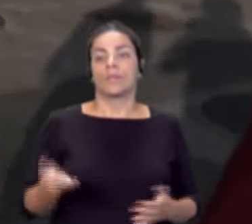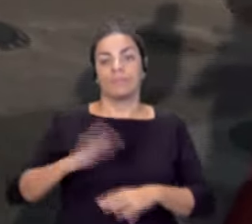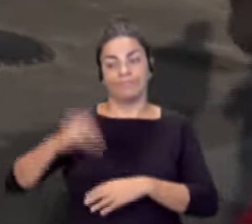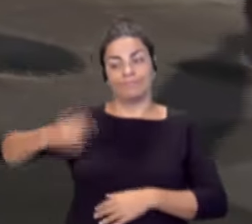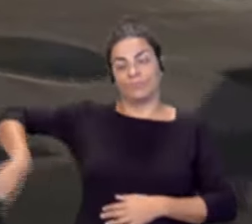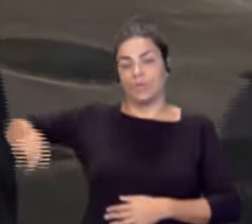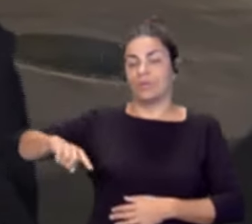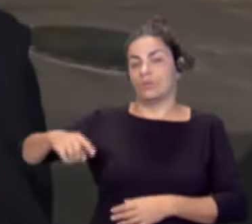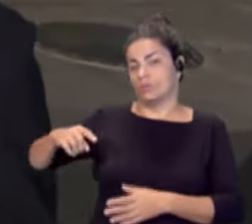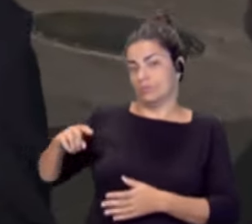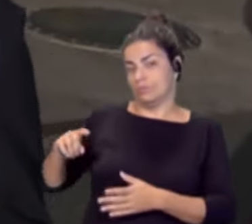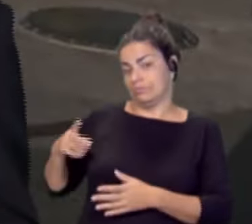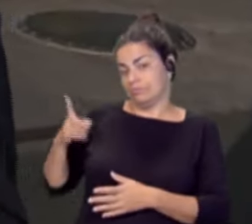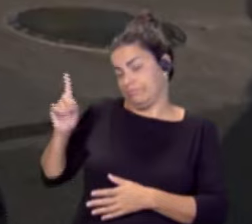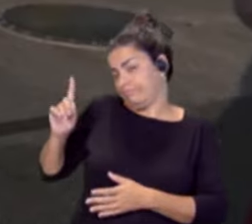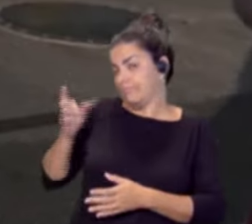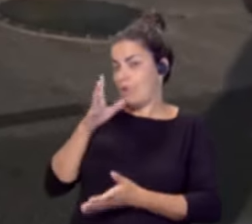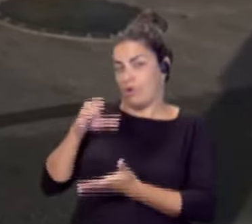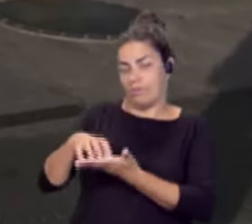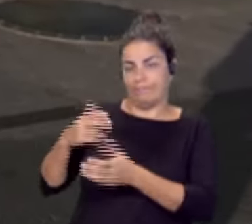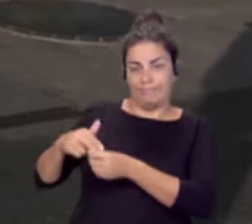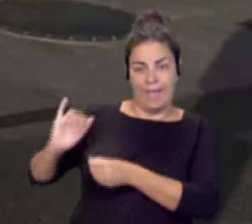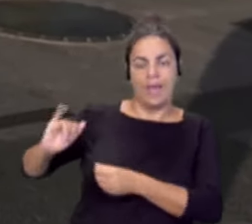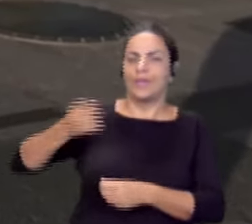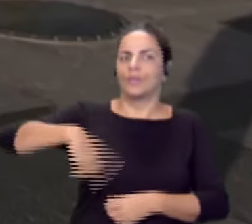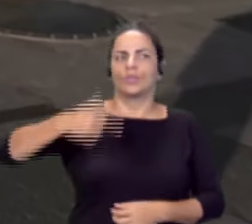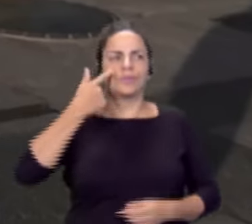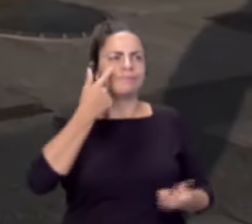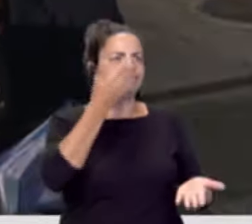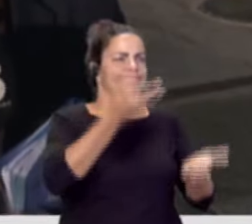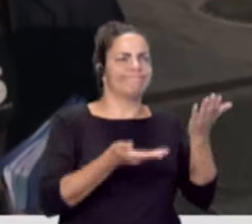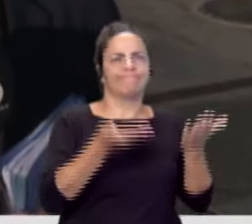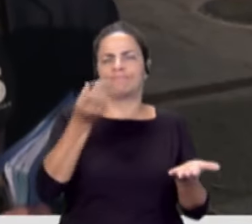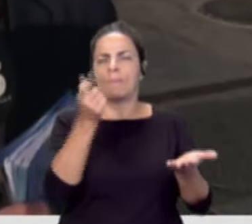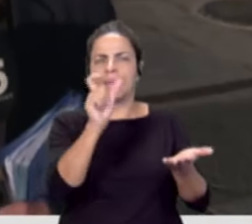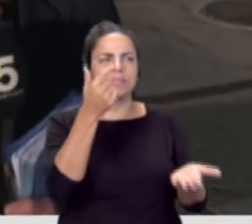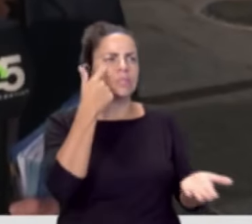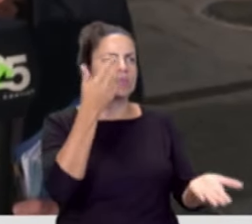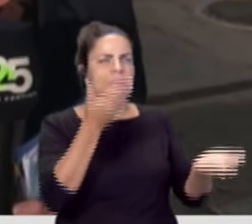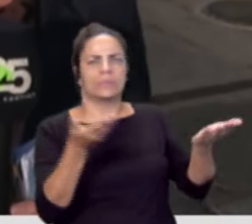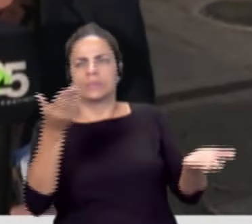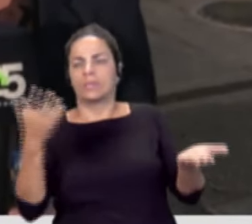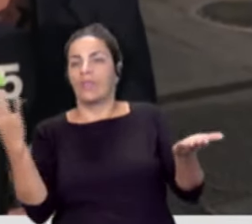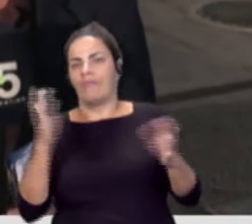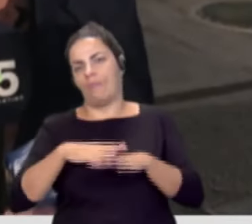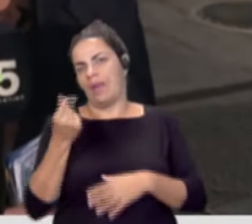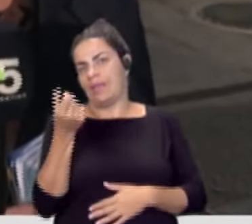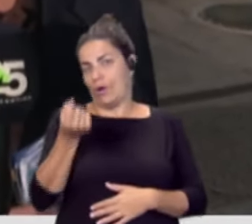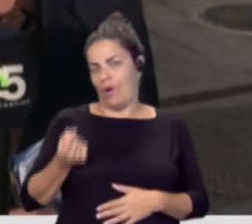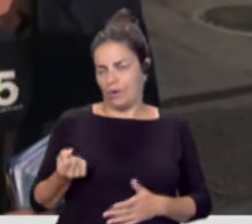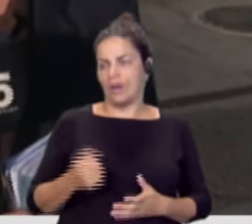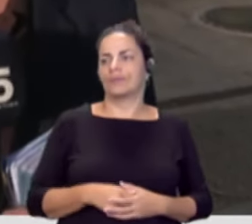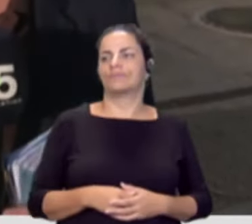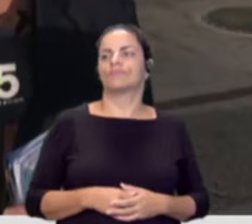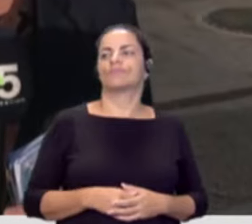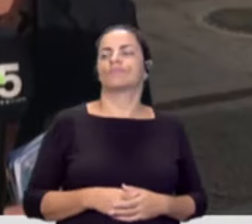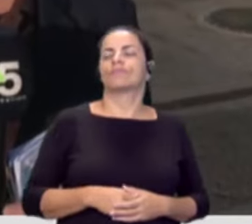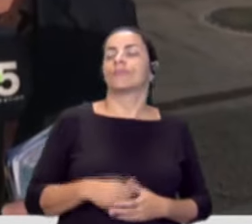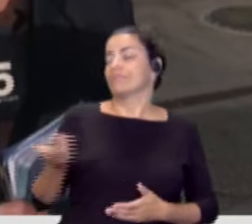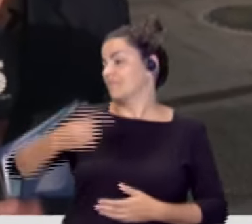consumidores nos va a tocar seguir tirando de ojo, ir comparando precios para ahorrarnos unos centimillos. Eso lo hacemos en todas las islas, Efren. Que tengas un buen día.